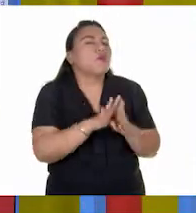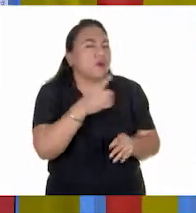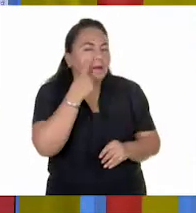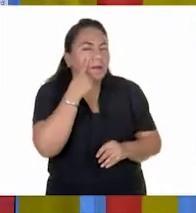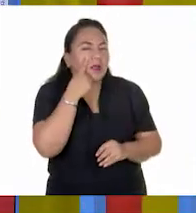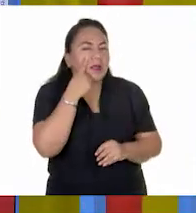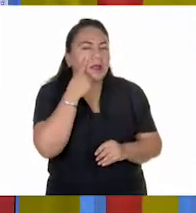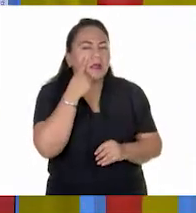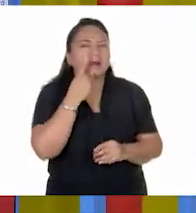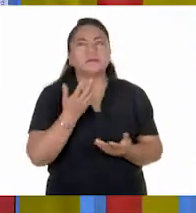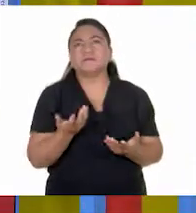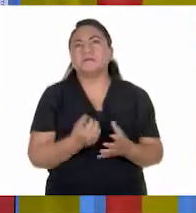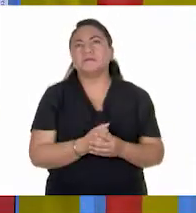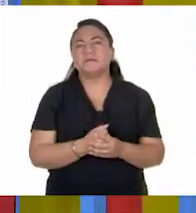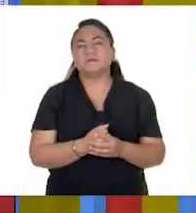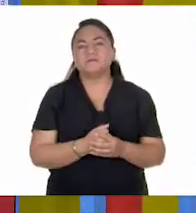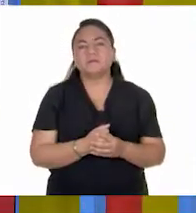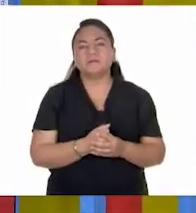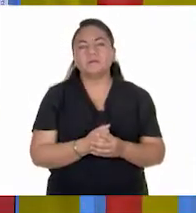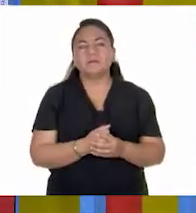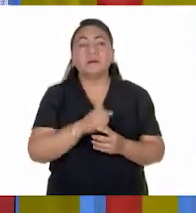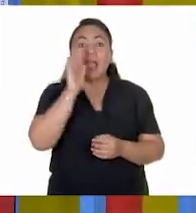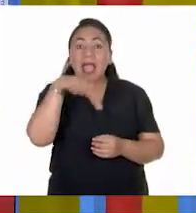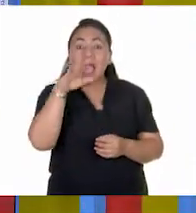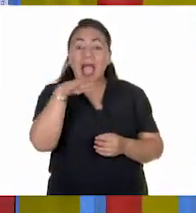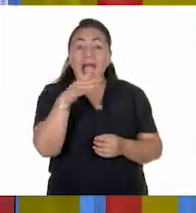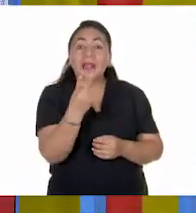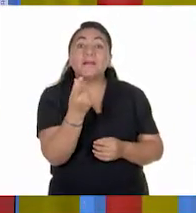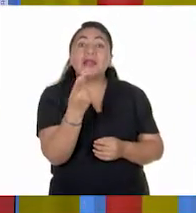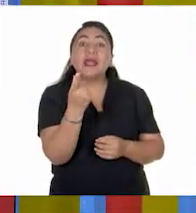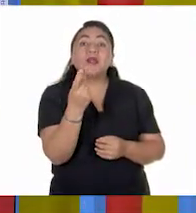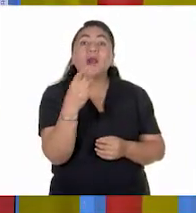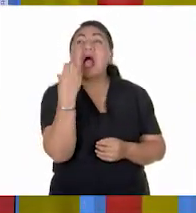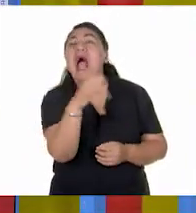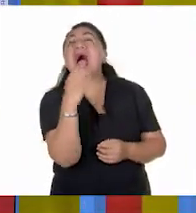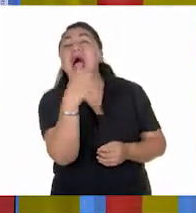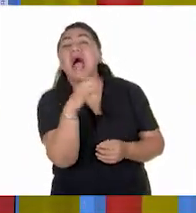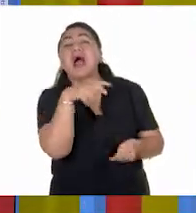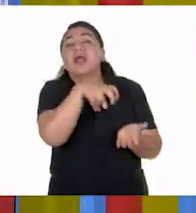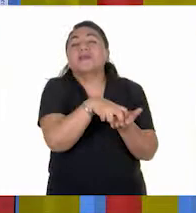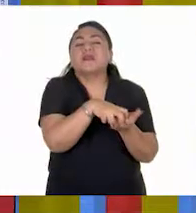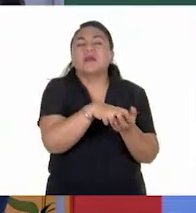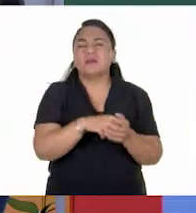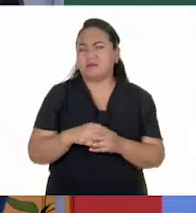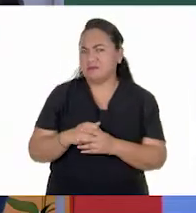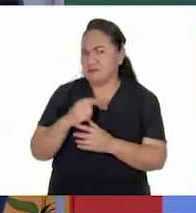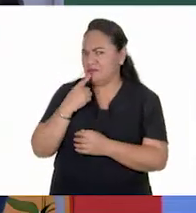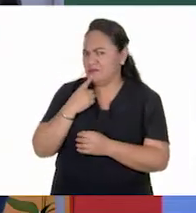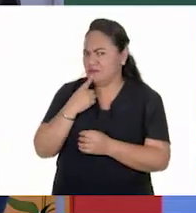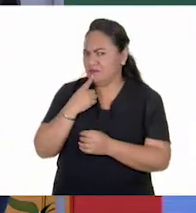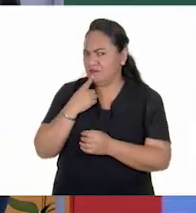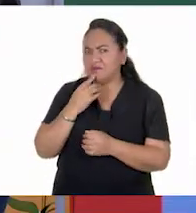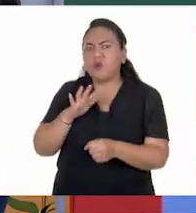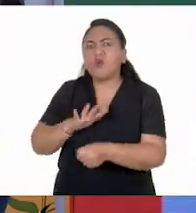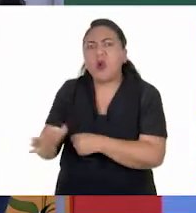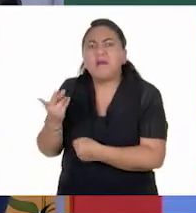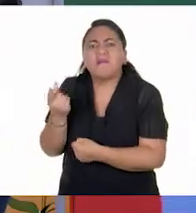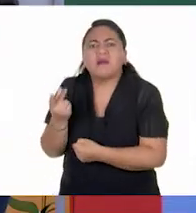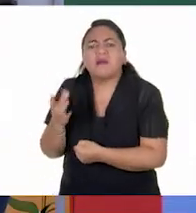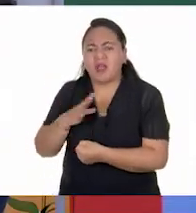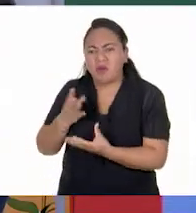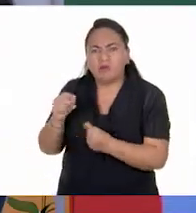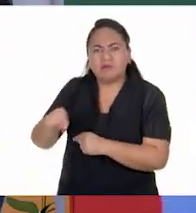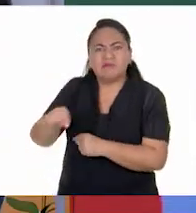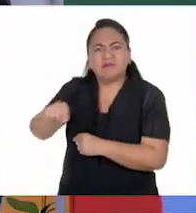como lugar de referencia ahí donde encuentres el perro que está ladrando? ¿Qué me dirías tú? Pues, ¿cuál perro? Porque hay